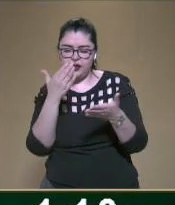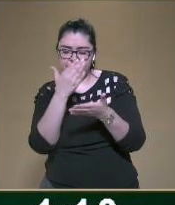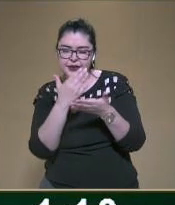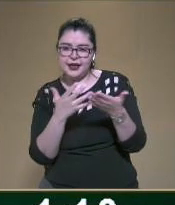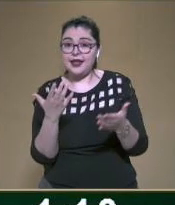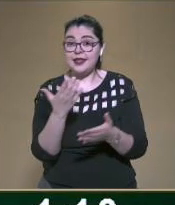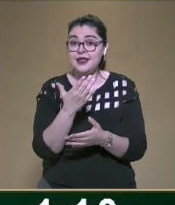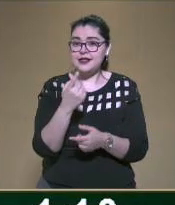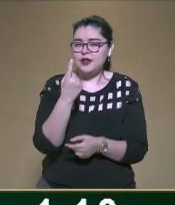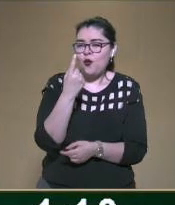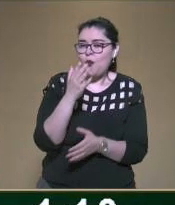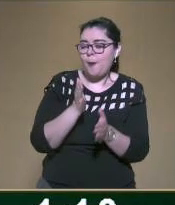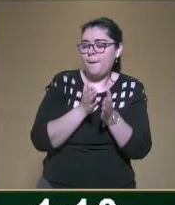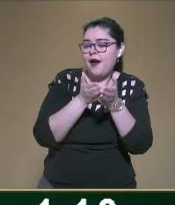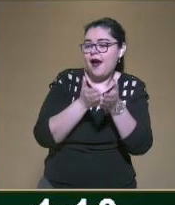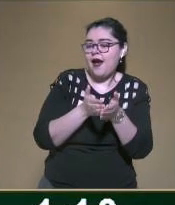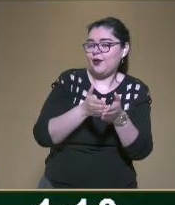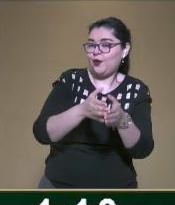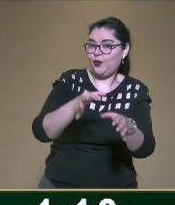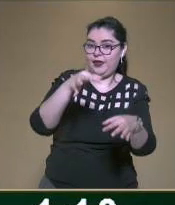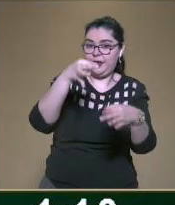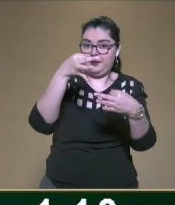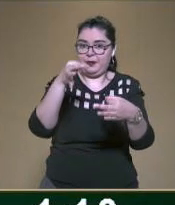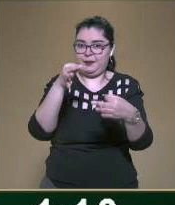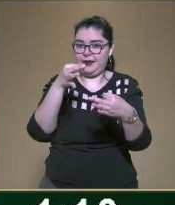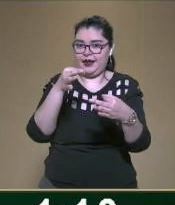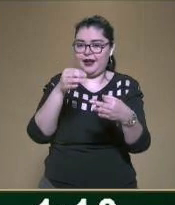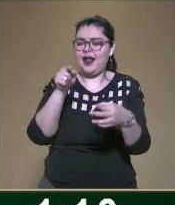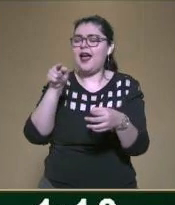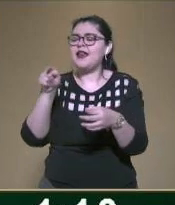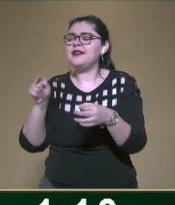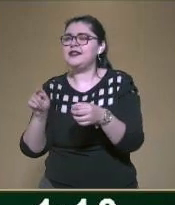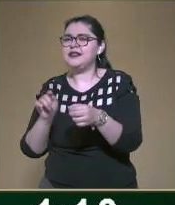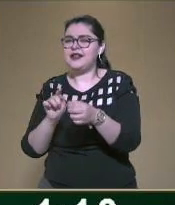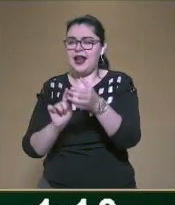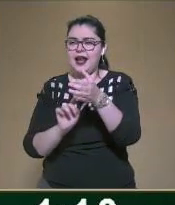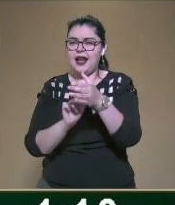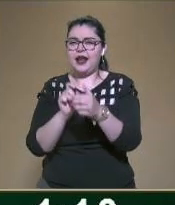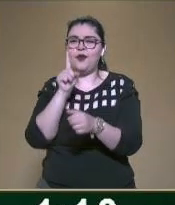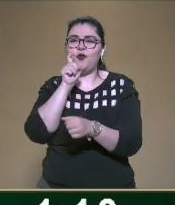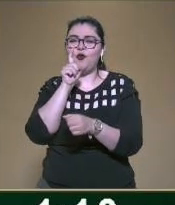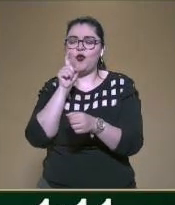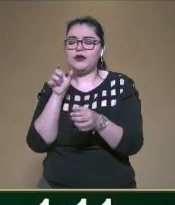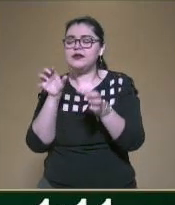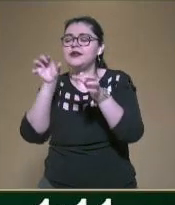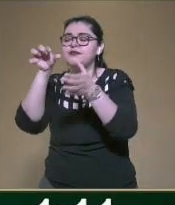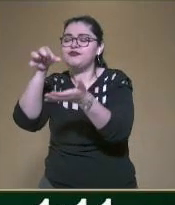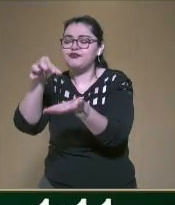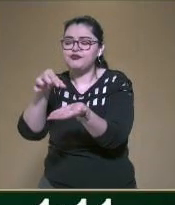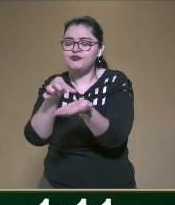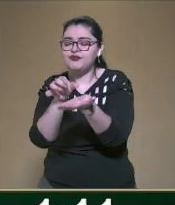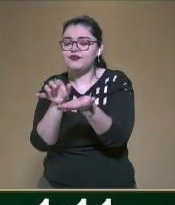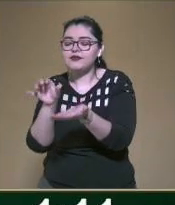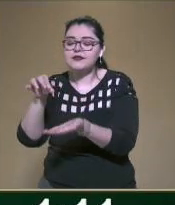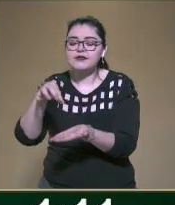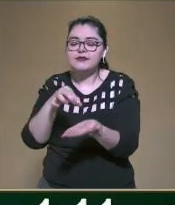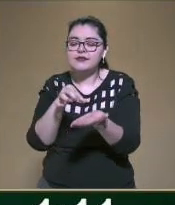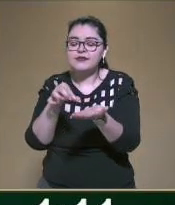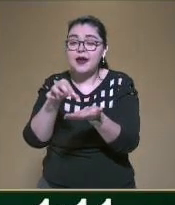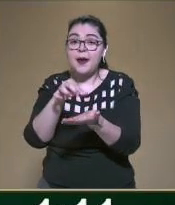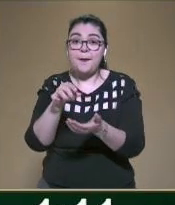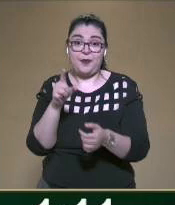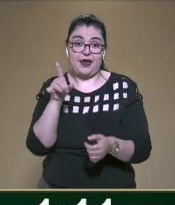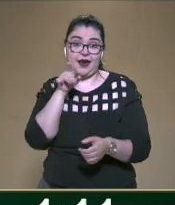barco de papel. En la fuente de mi casa le hice navegar muy bien. Mi hermana con su